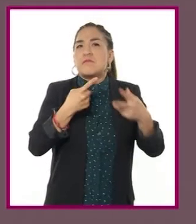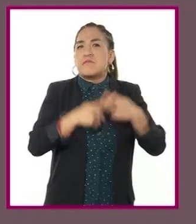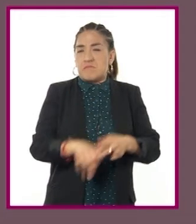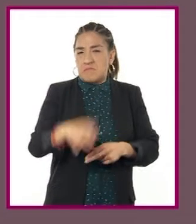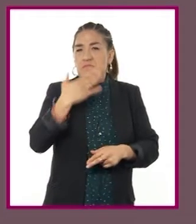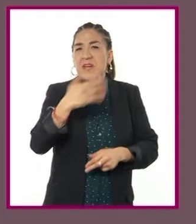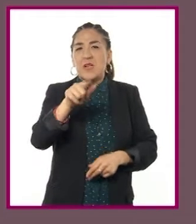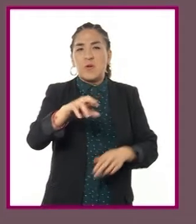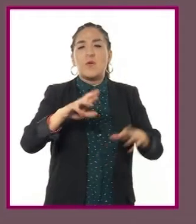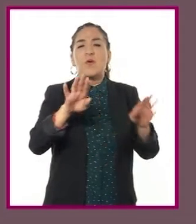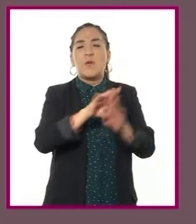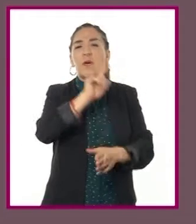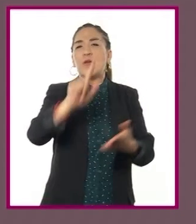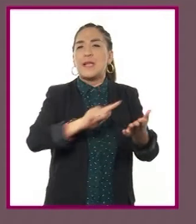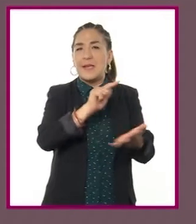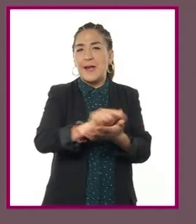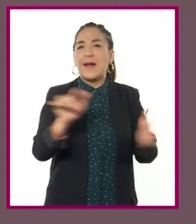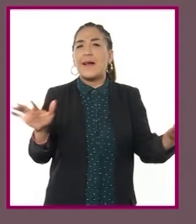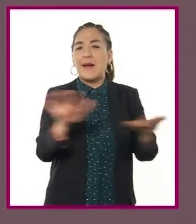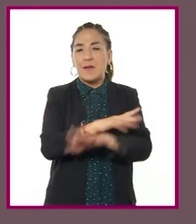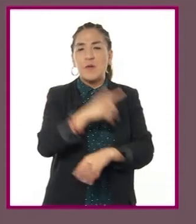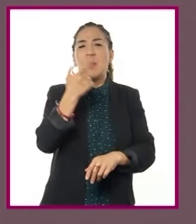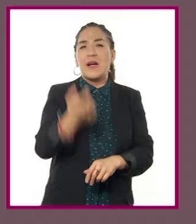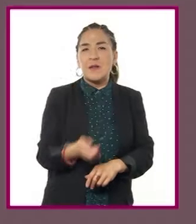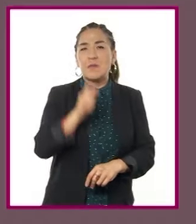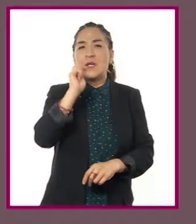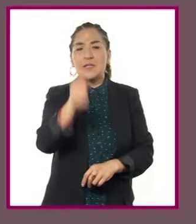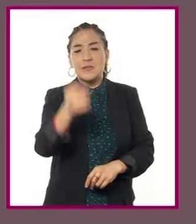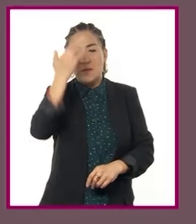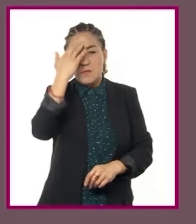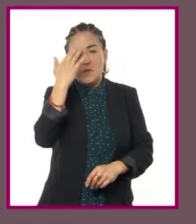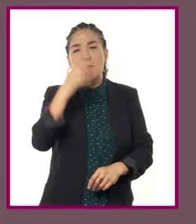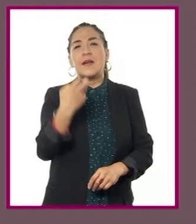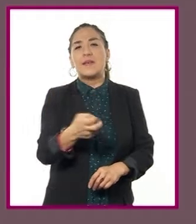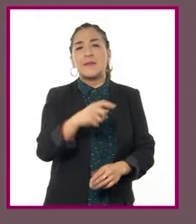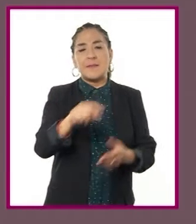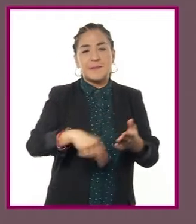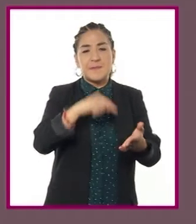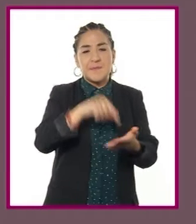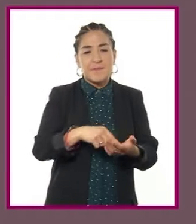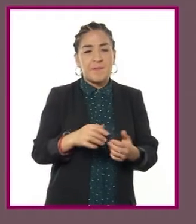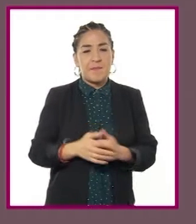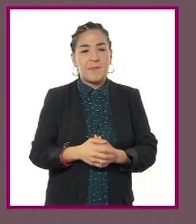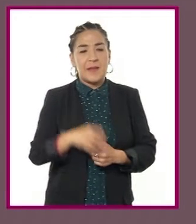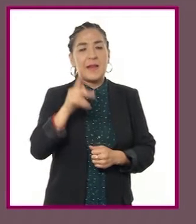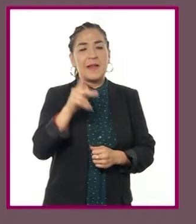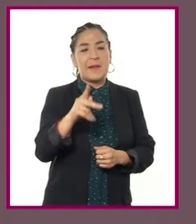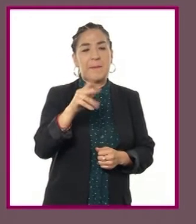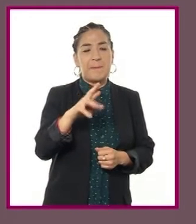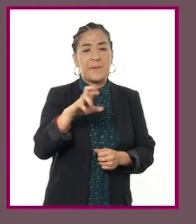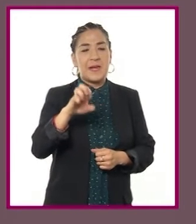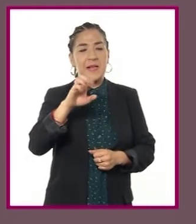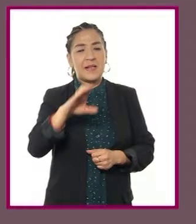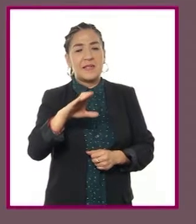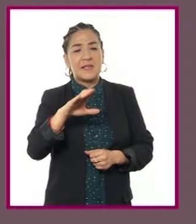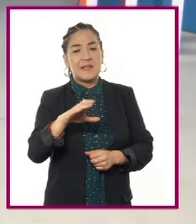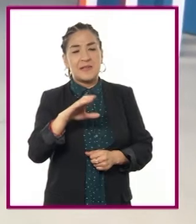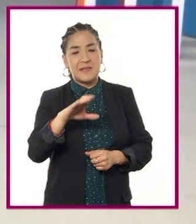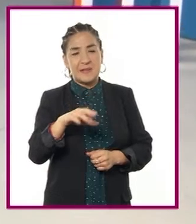reformas políticas y económicas que se conocieron con el nombre de Glasnost y perestroika,